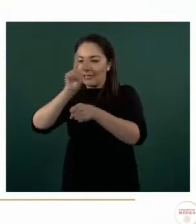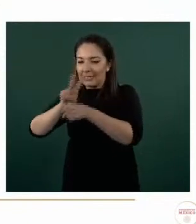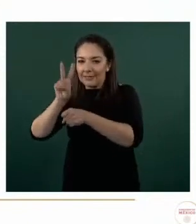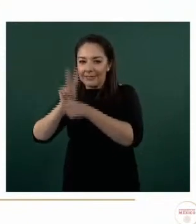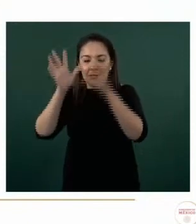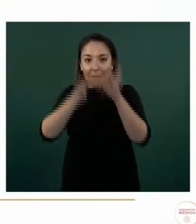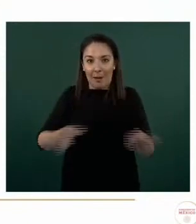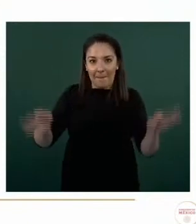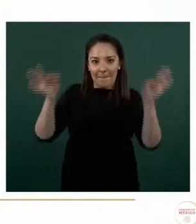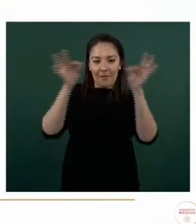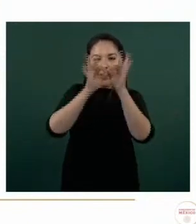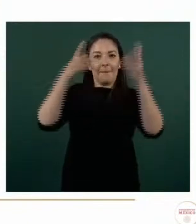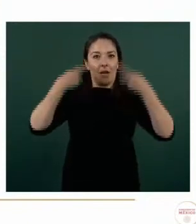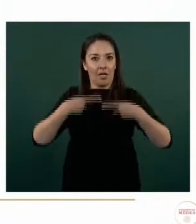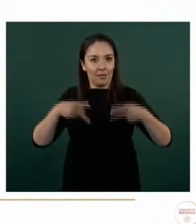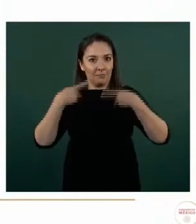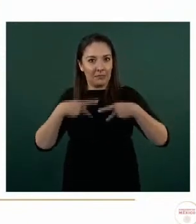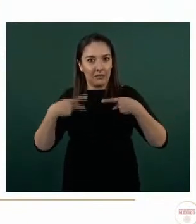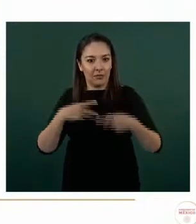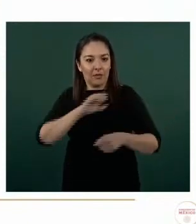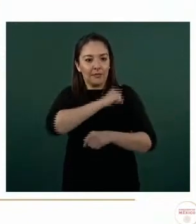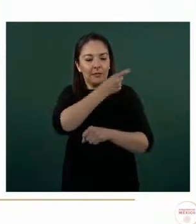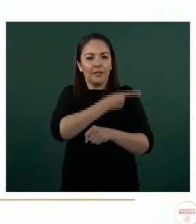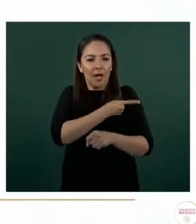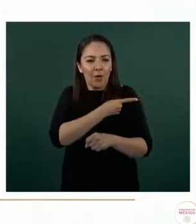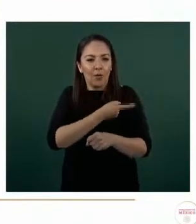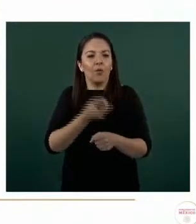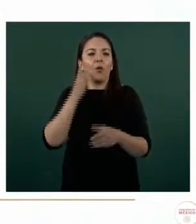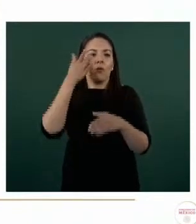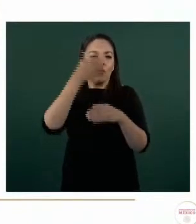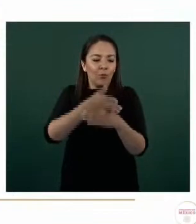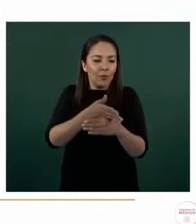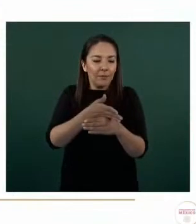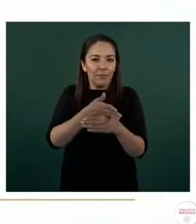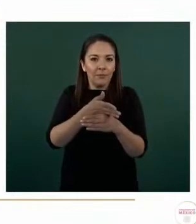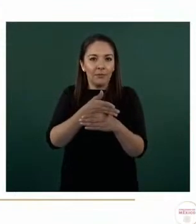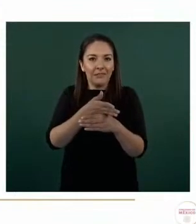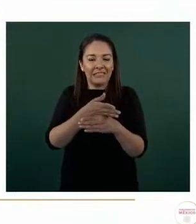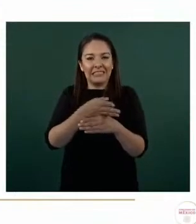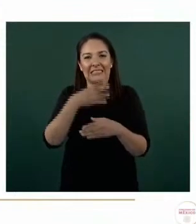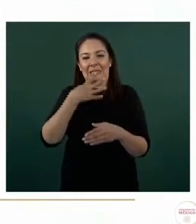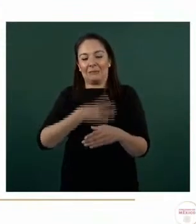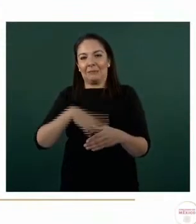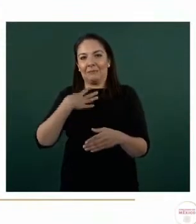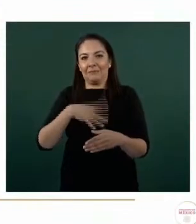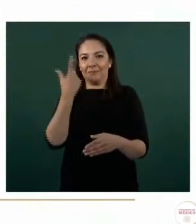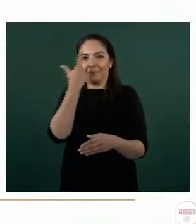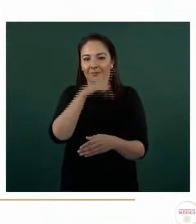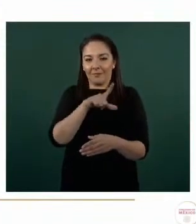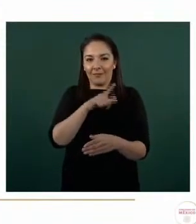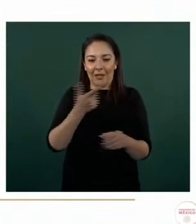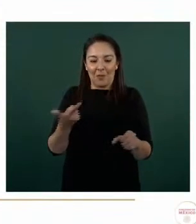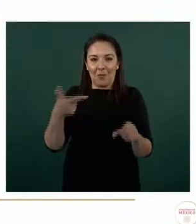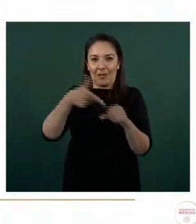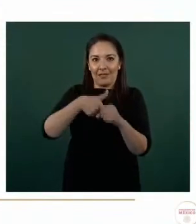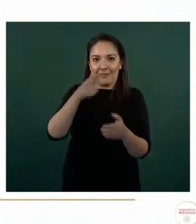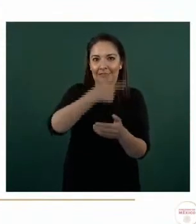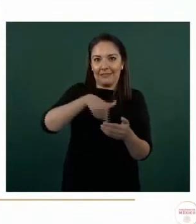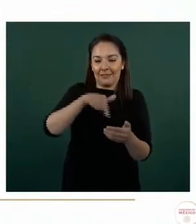consumidores de los servicios sanitarios. Nos sorprendió ahora encontrar en muy mal estado los baños de una gasolinera de